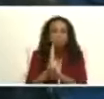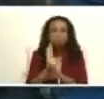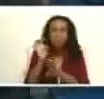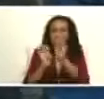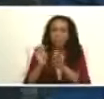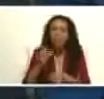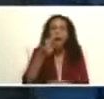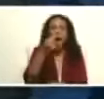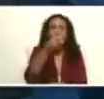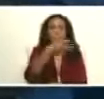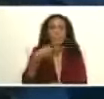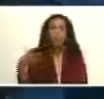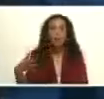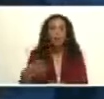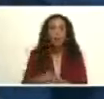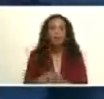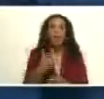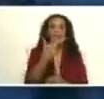Arroz,